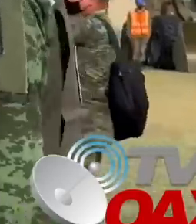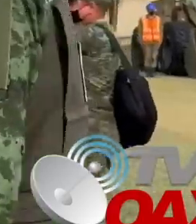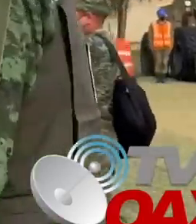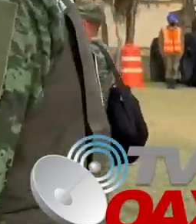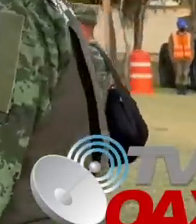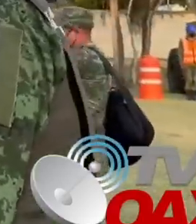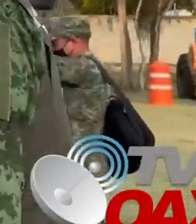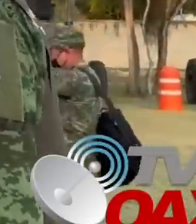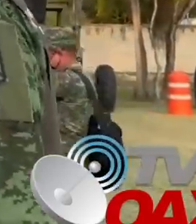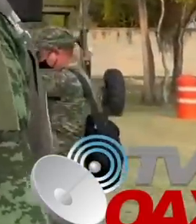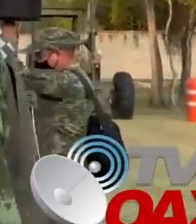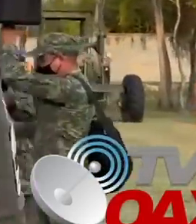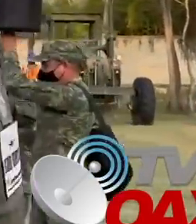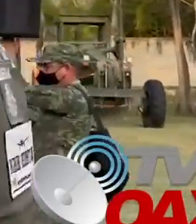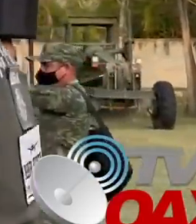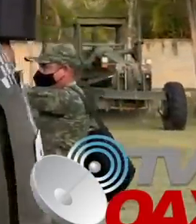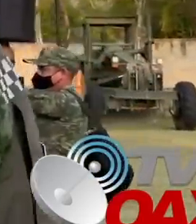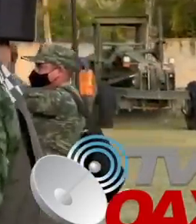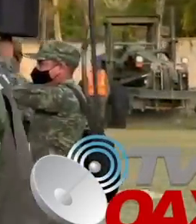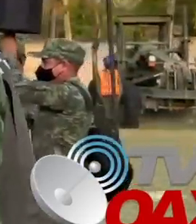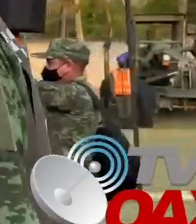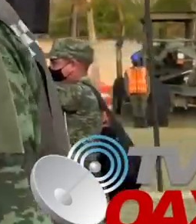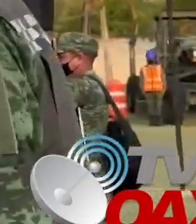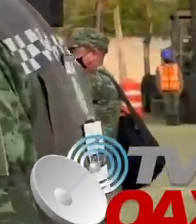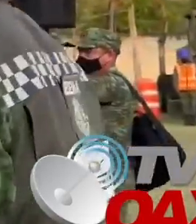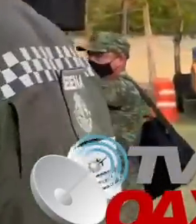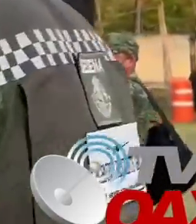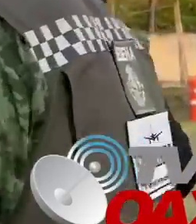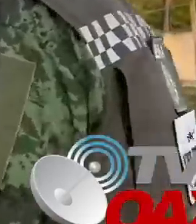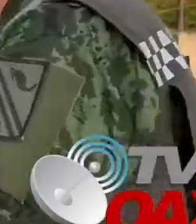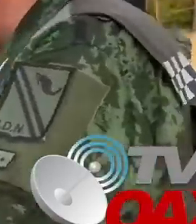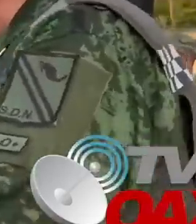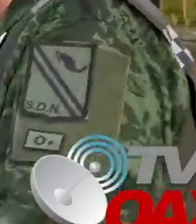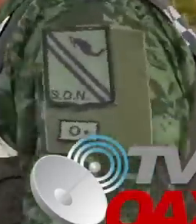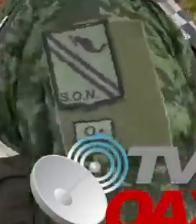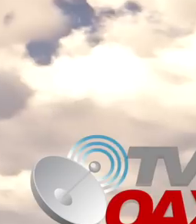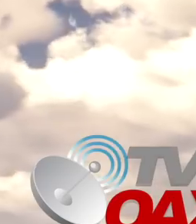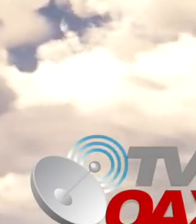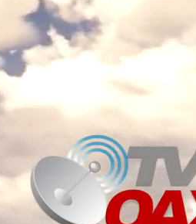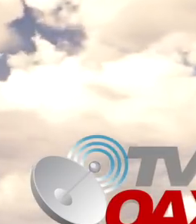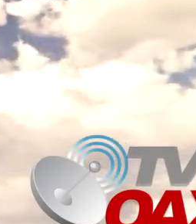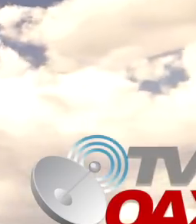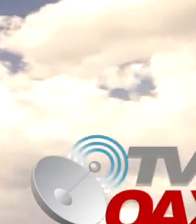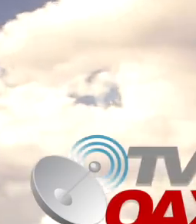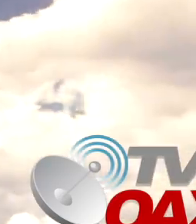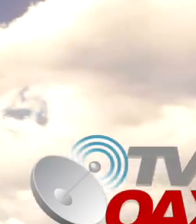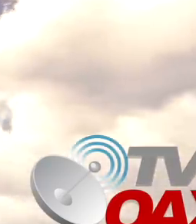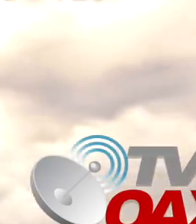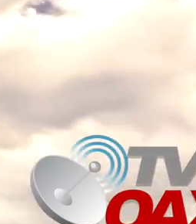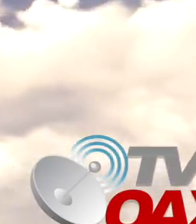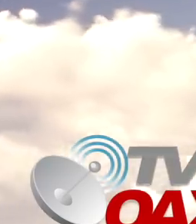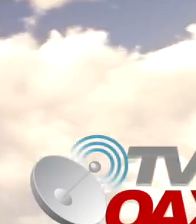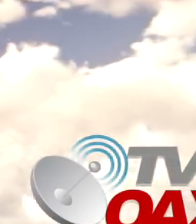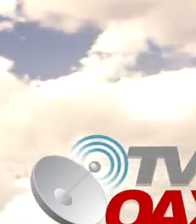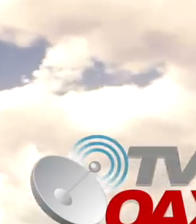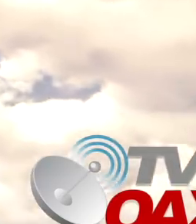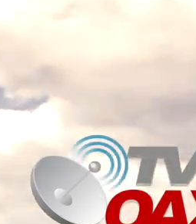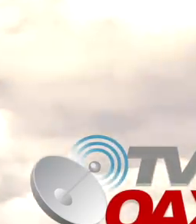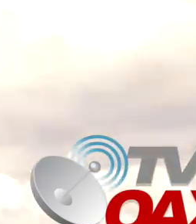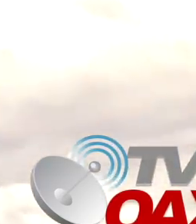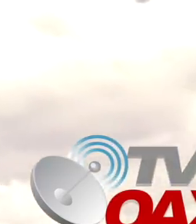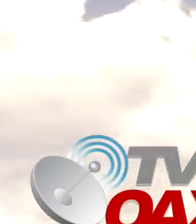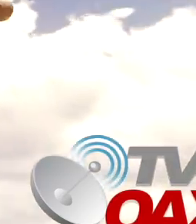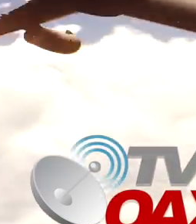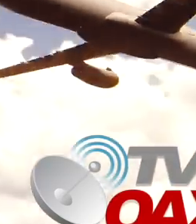Gobierno Federal se está haciendo todo lo posible para ponerla en Operación y así